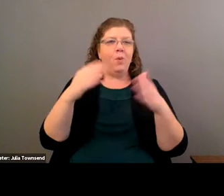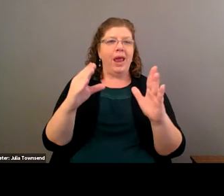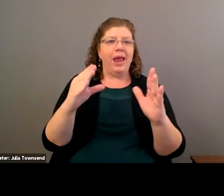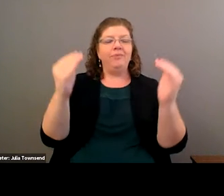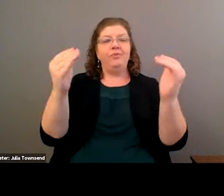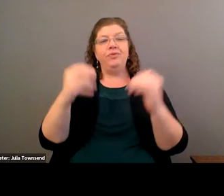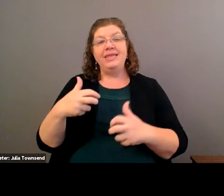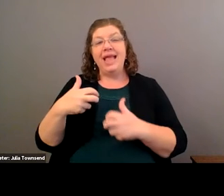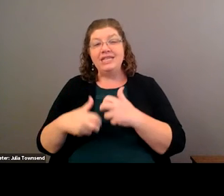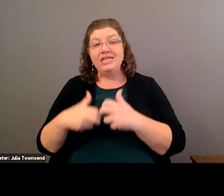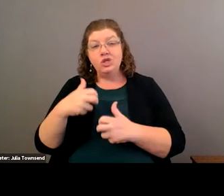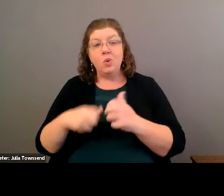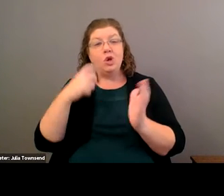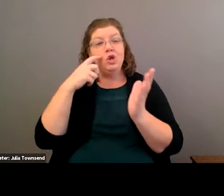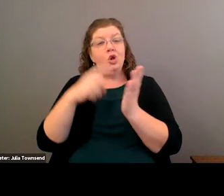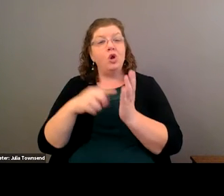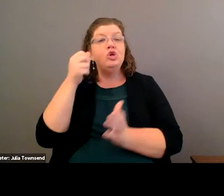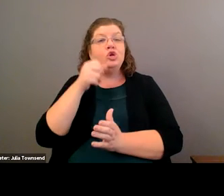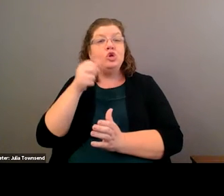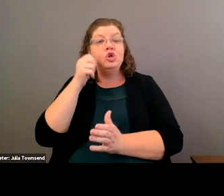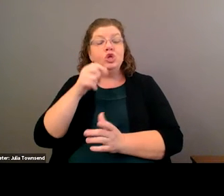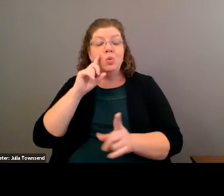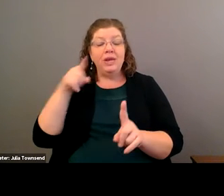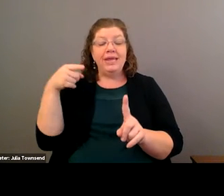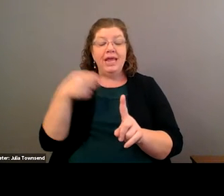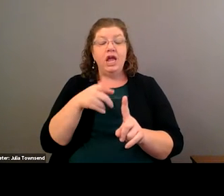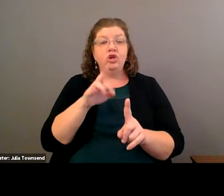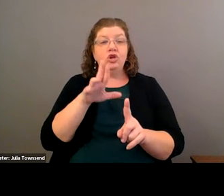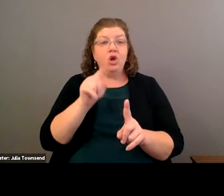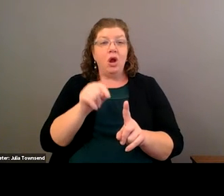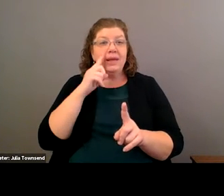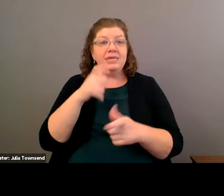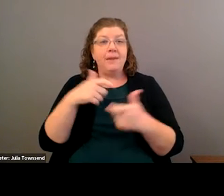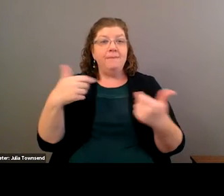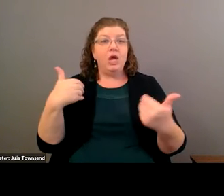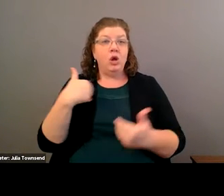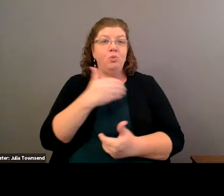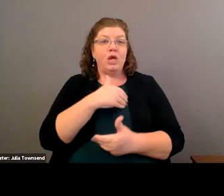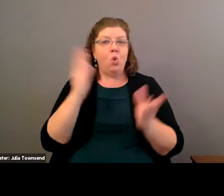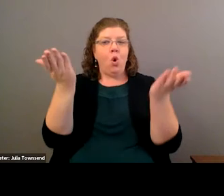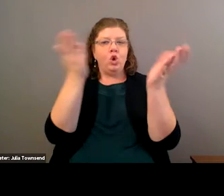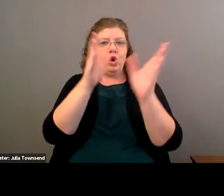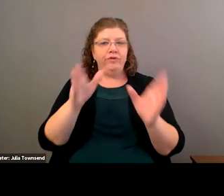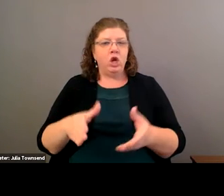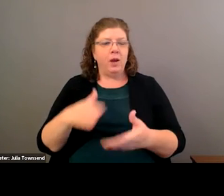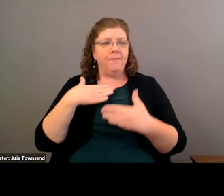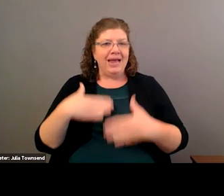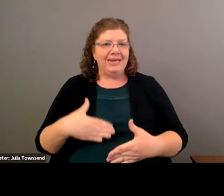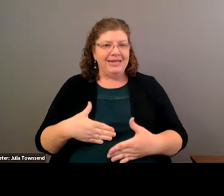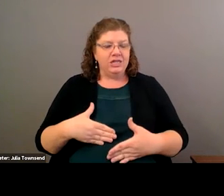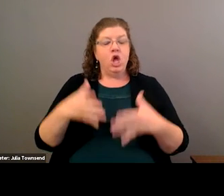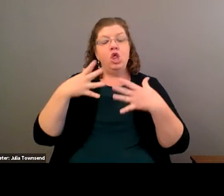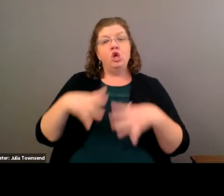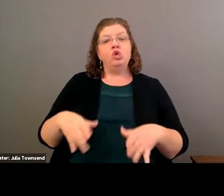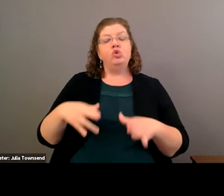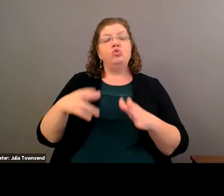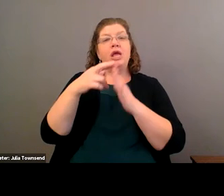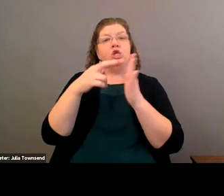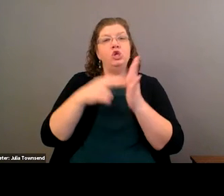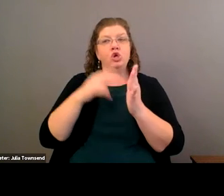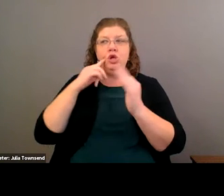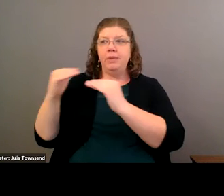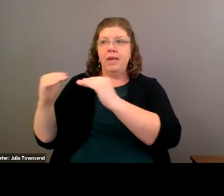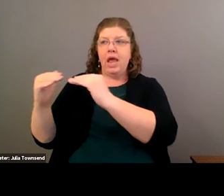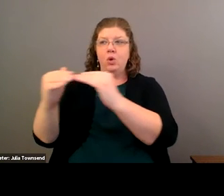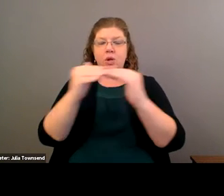el próximo problema es que hemos visto que a las niñas se les ataca porque tienen senos más grandes o cuerpos más